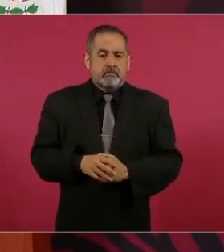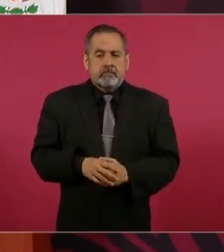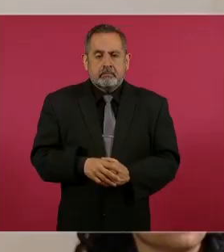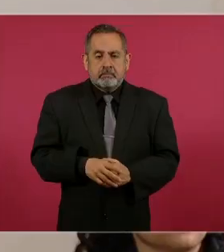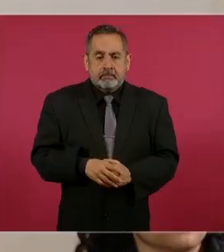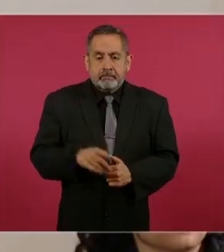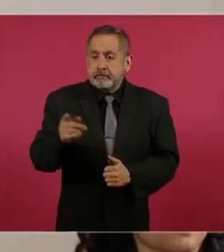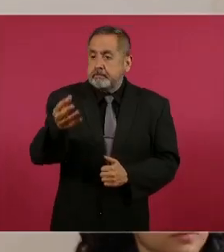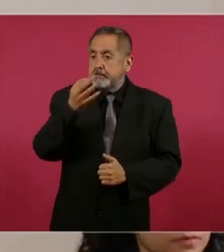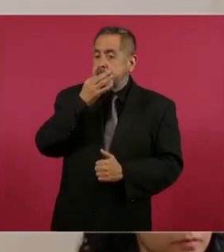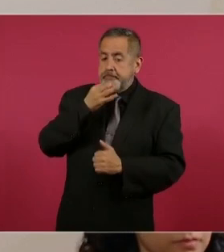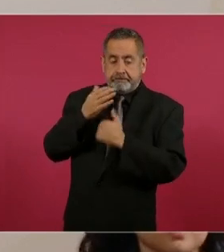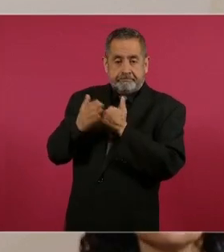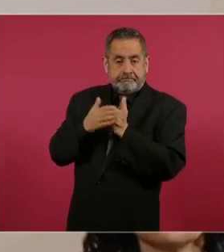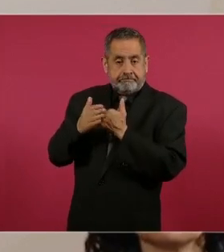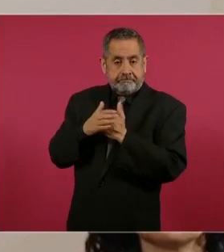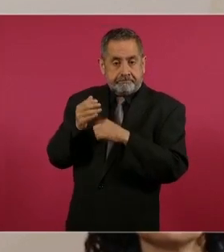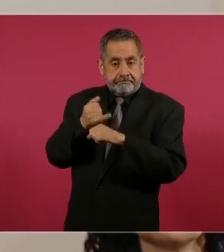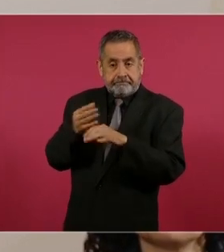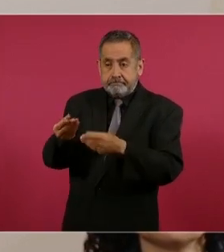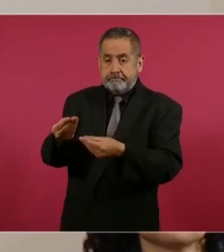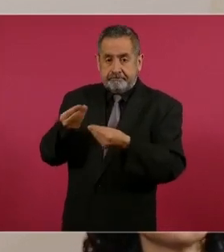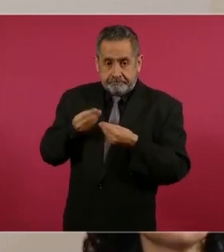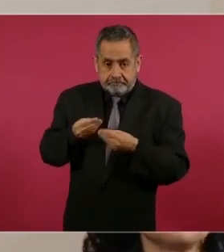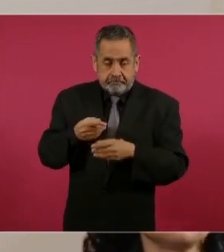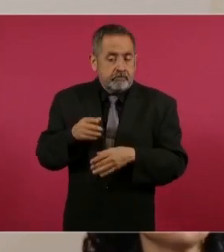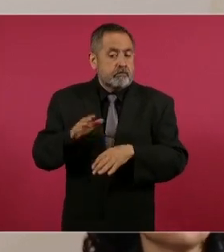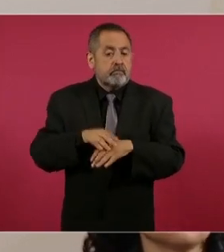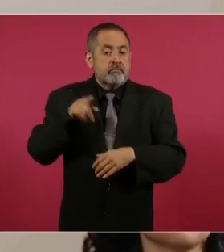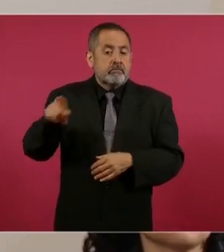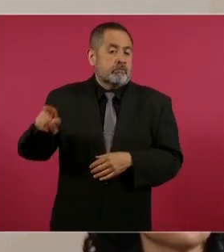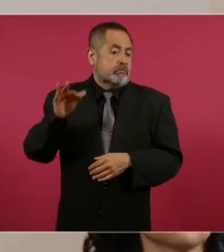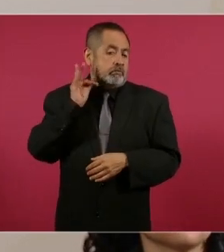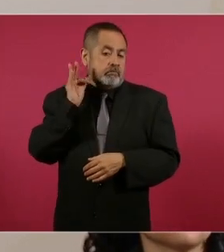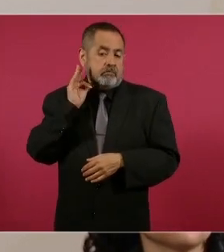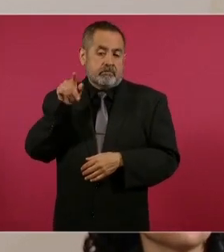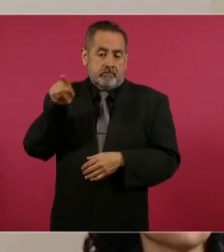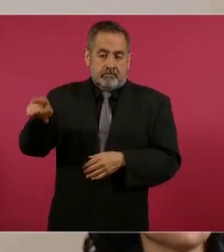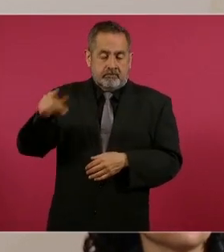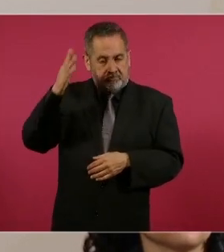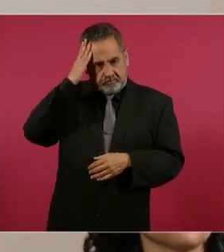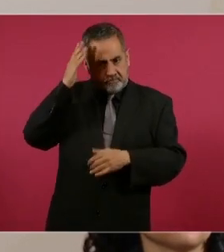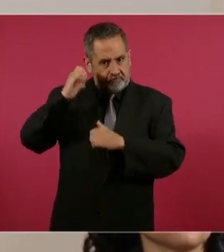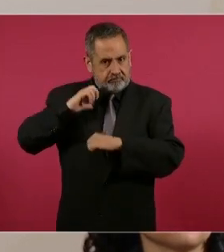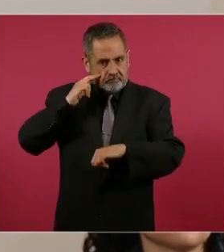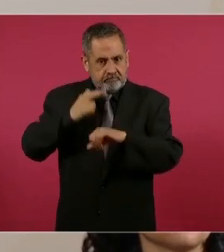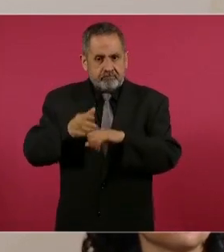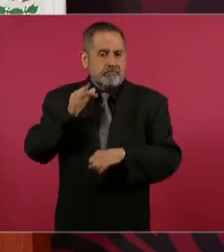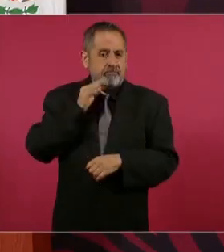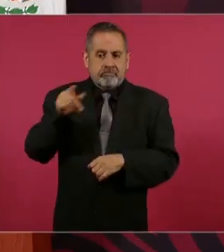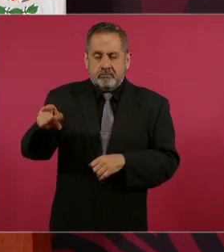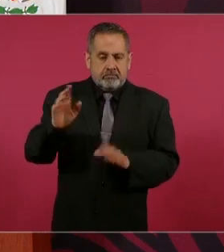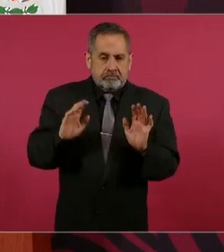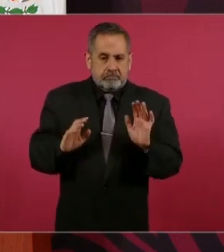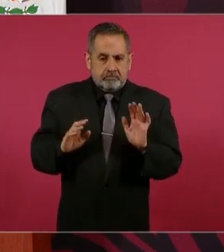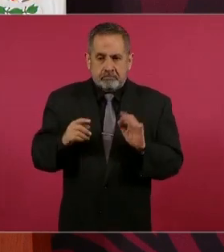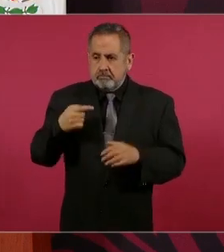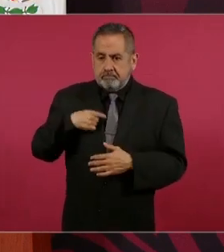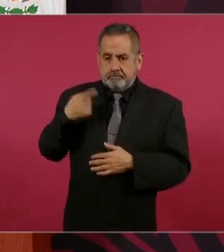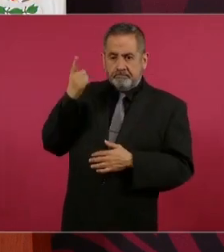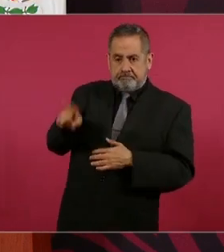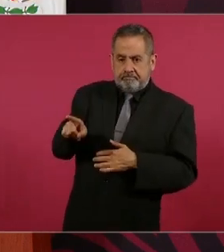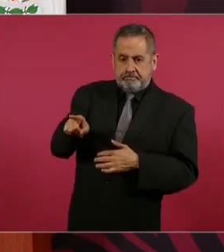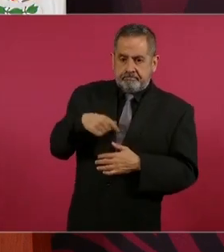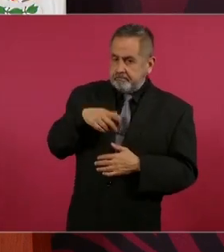me informan, porque esto es fiscal general, porque yo no le puedo dar